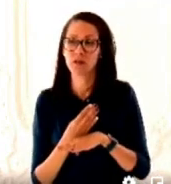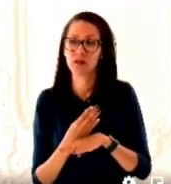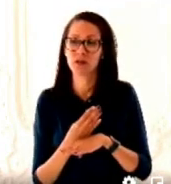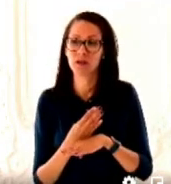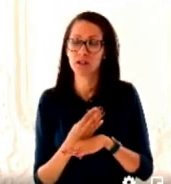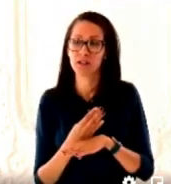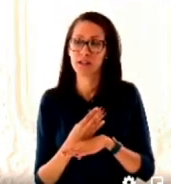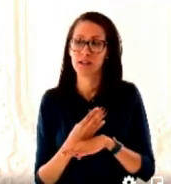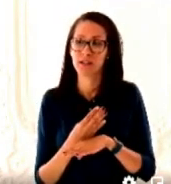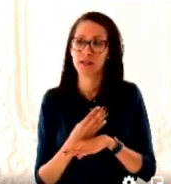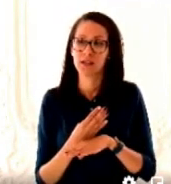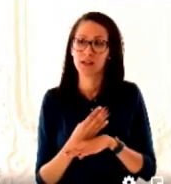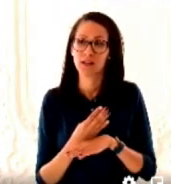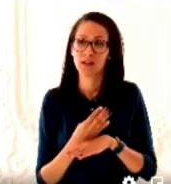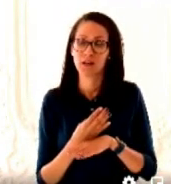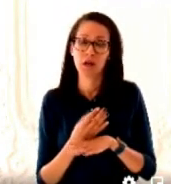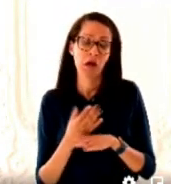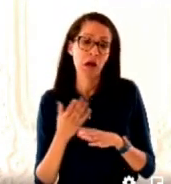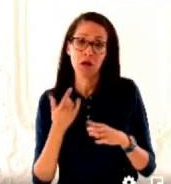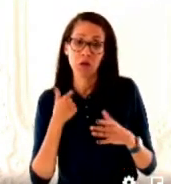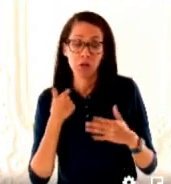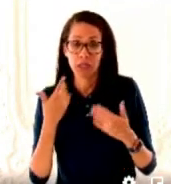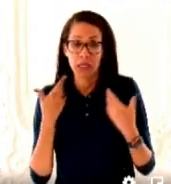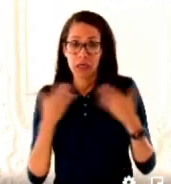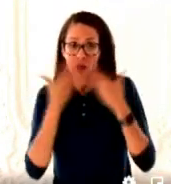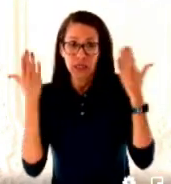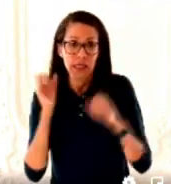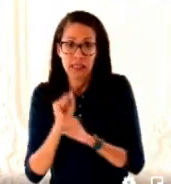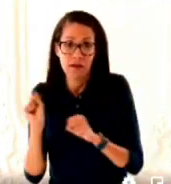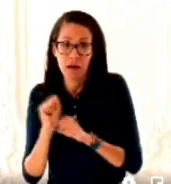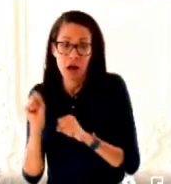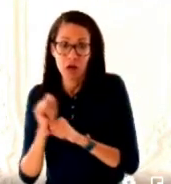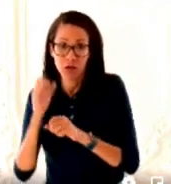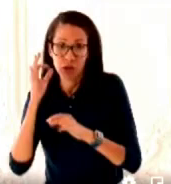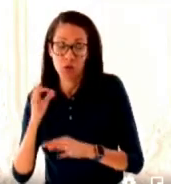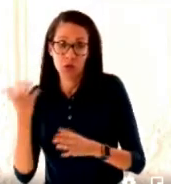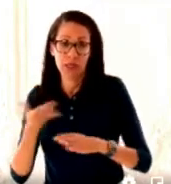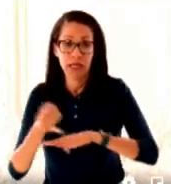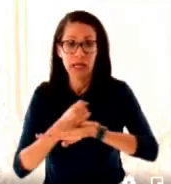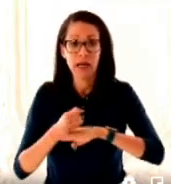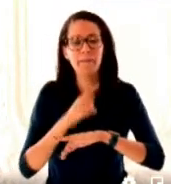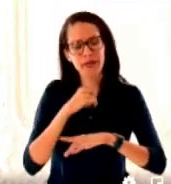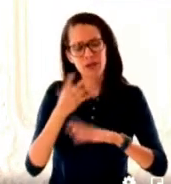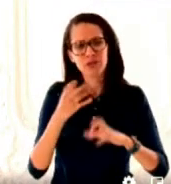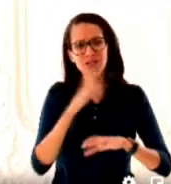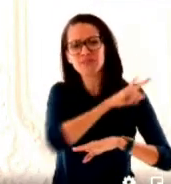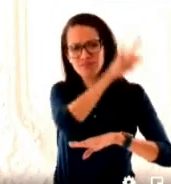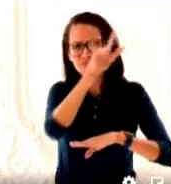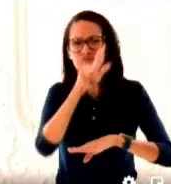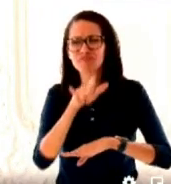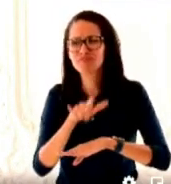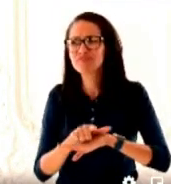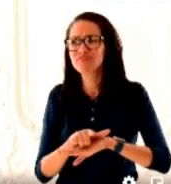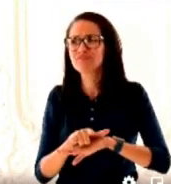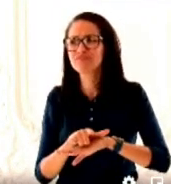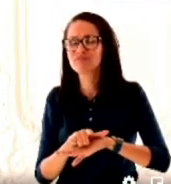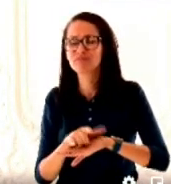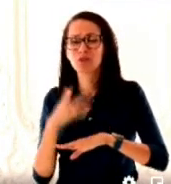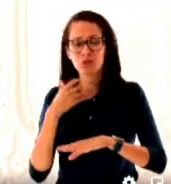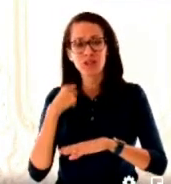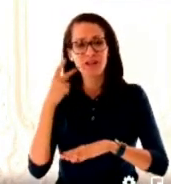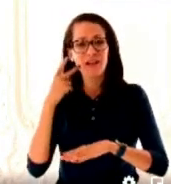tenía un empleo asegurado en la isla. Pero llegué porque era aquí que quería ver a mis hijos